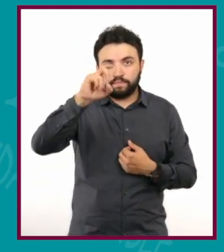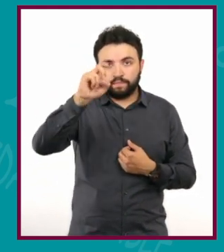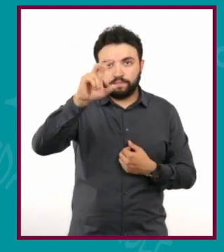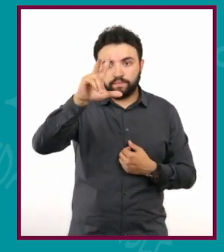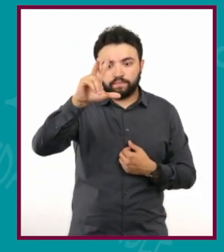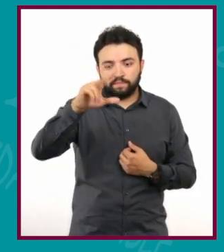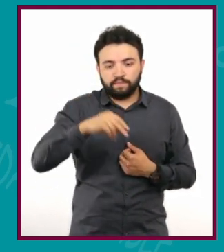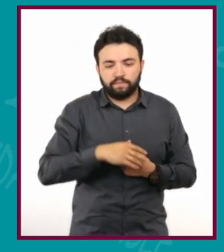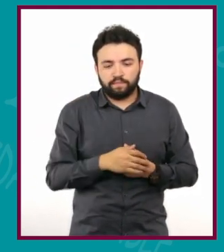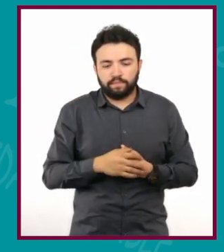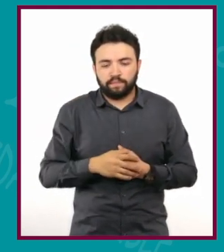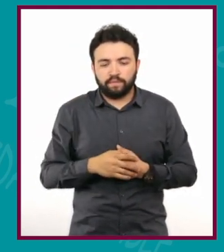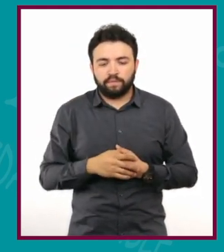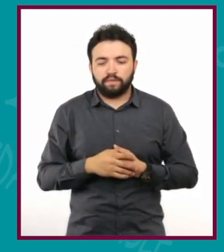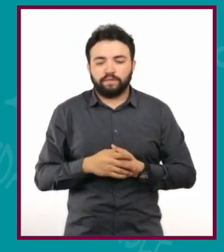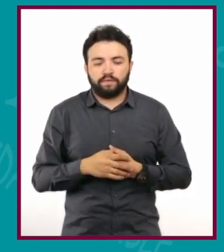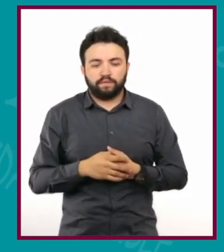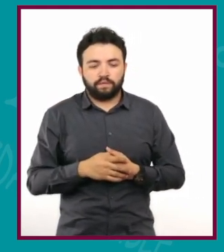de 38 años.